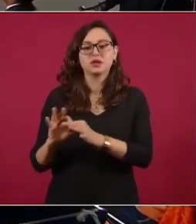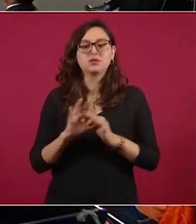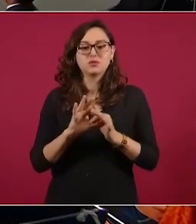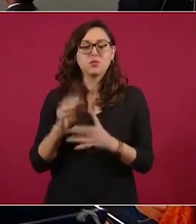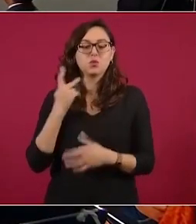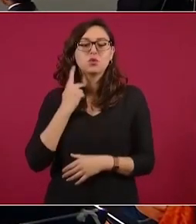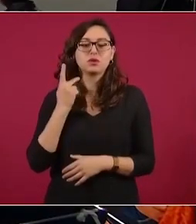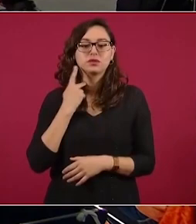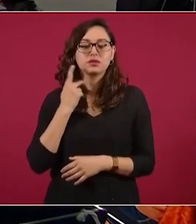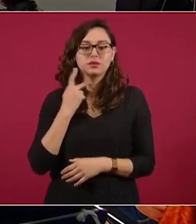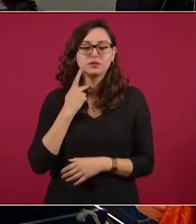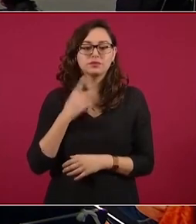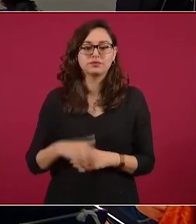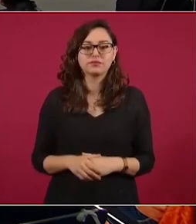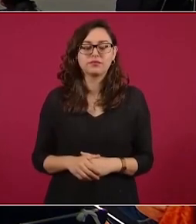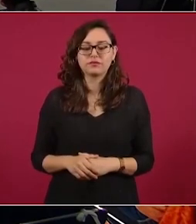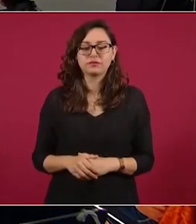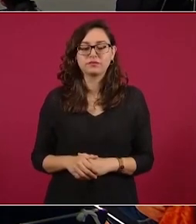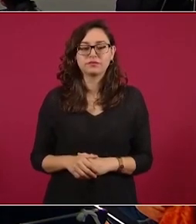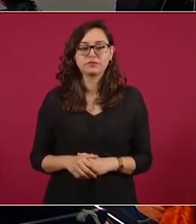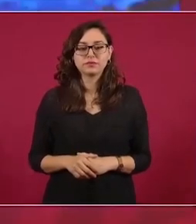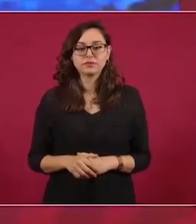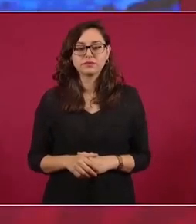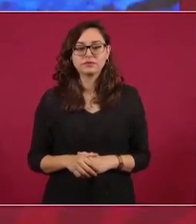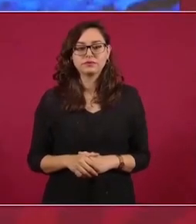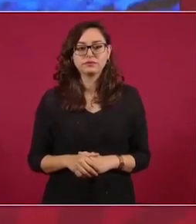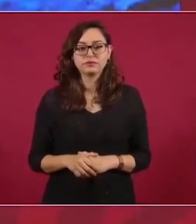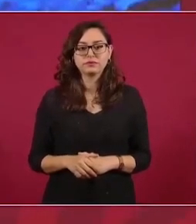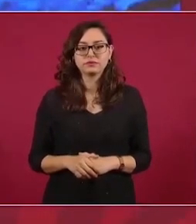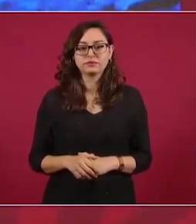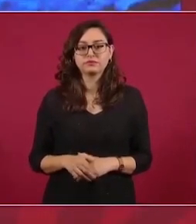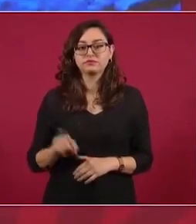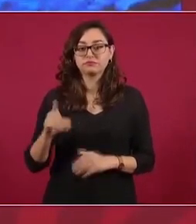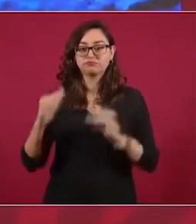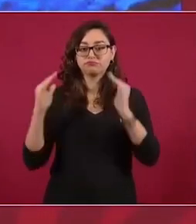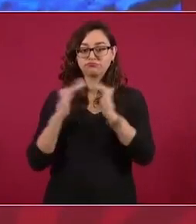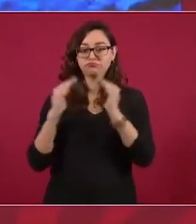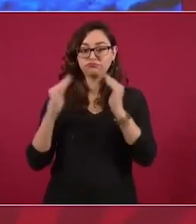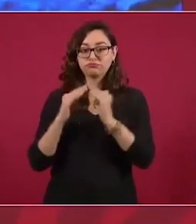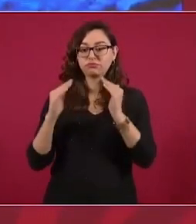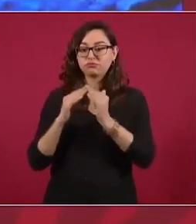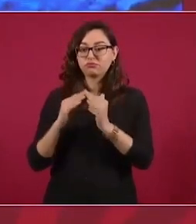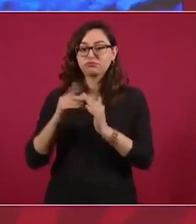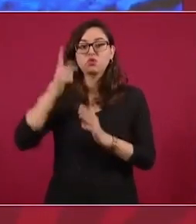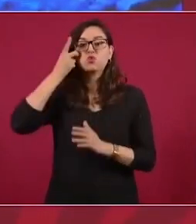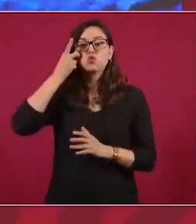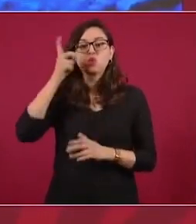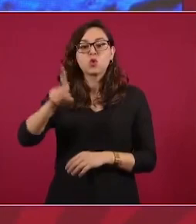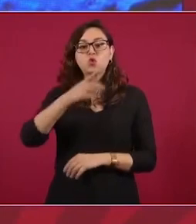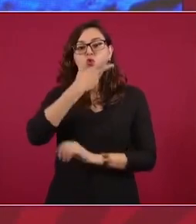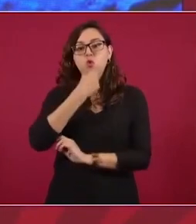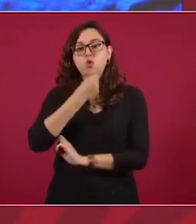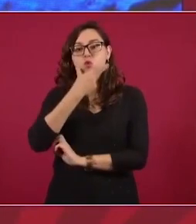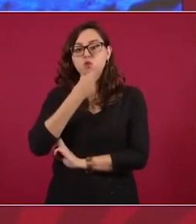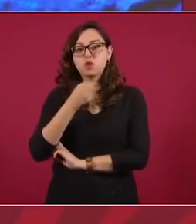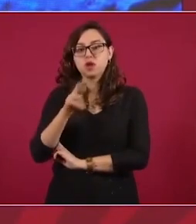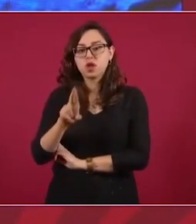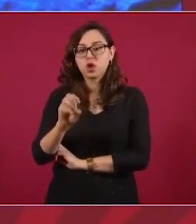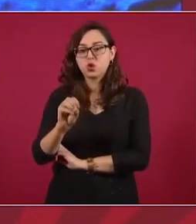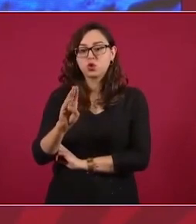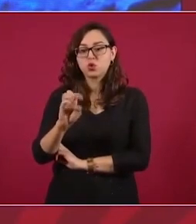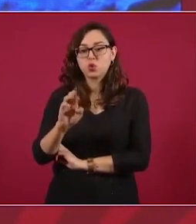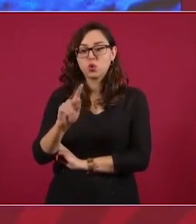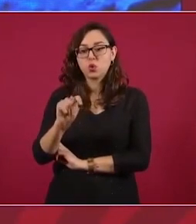vinculado. Aquí tiene una casa Roberto Hernández. En el